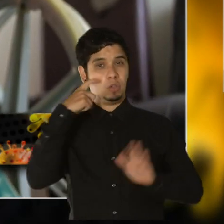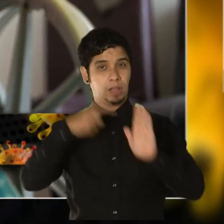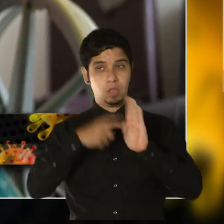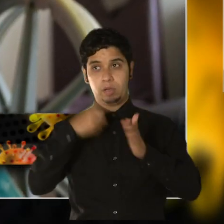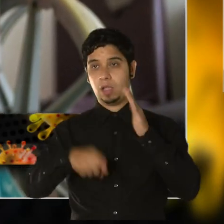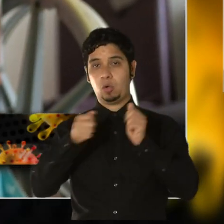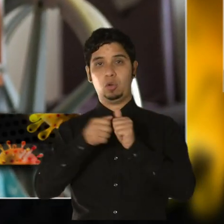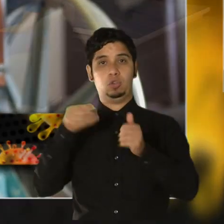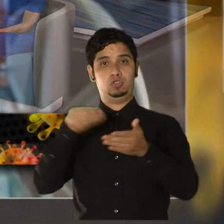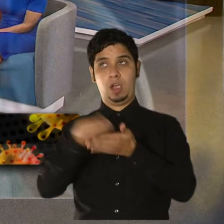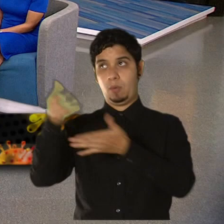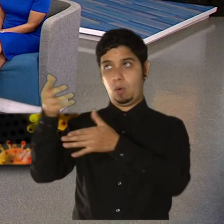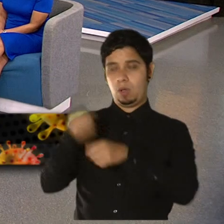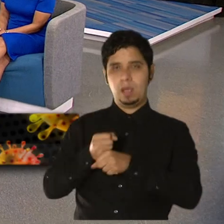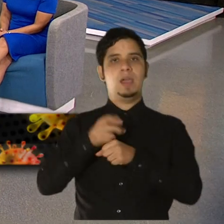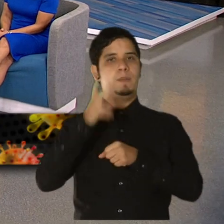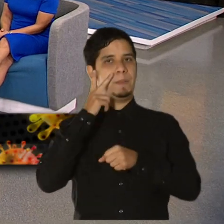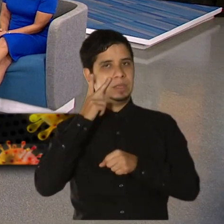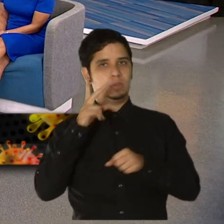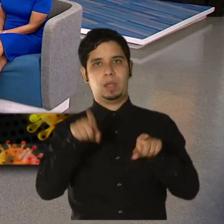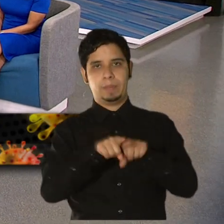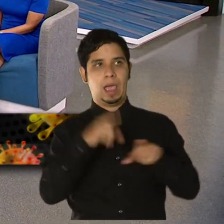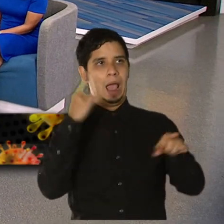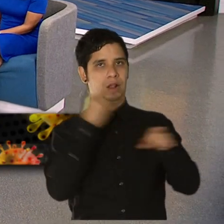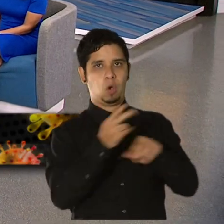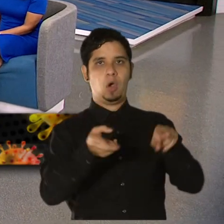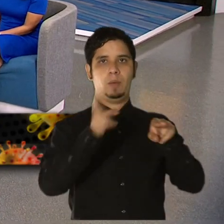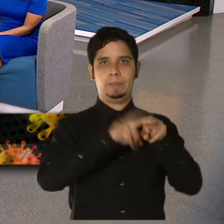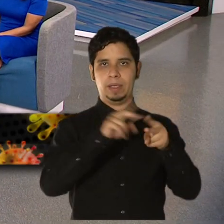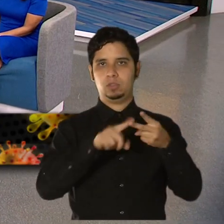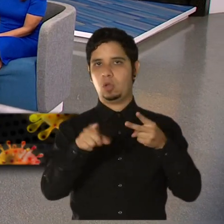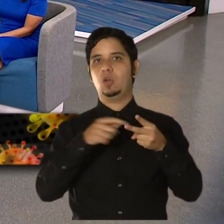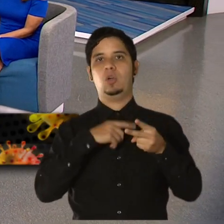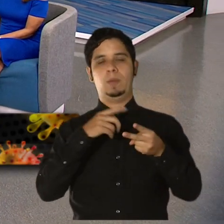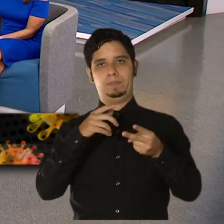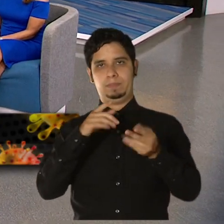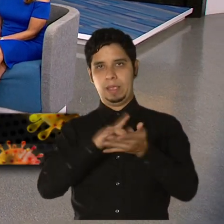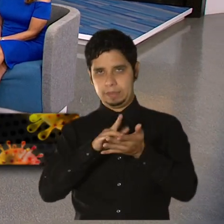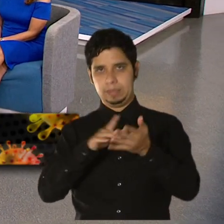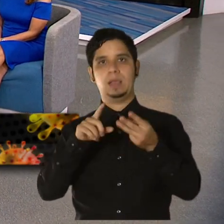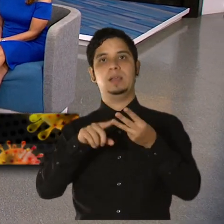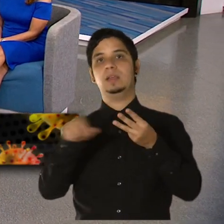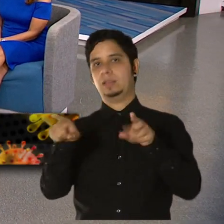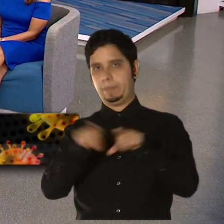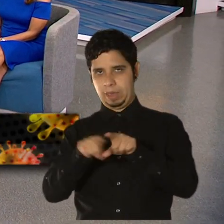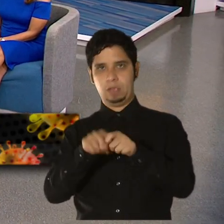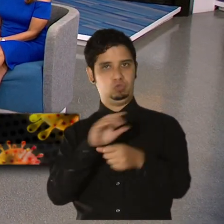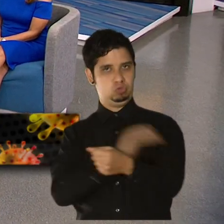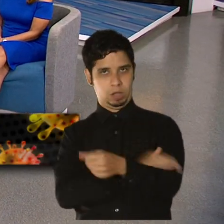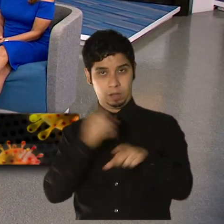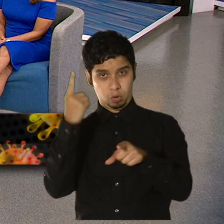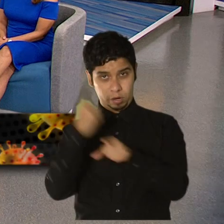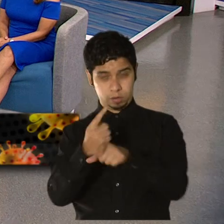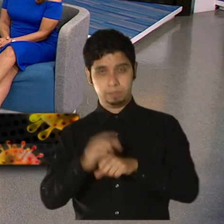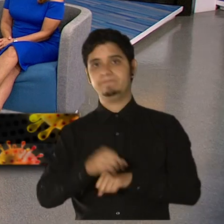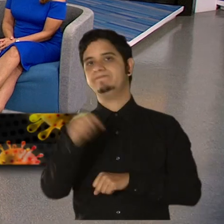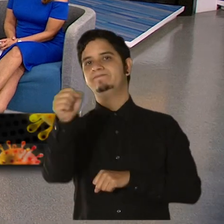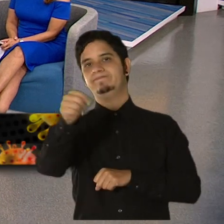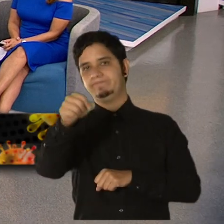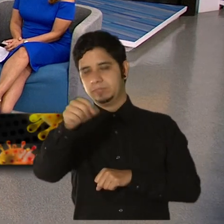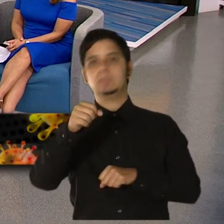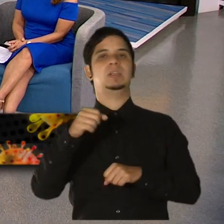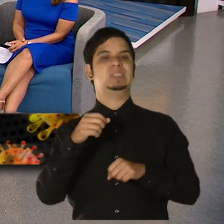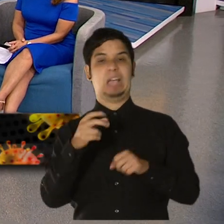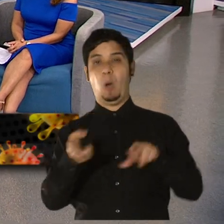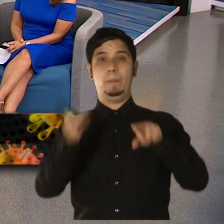comida, ha habido un aumento en consumo de sustancias? Ha habido un aumento severo en consumo de sustancias, un aumento severo en lo que es salud